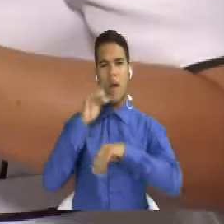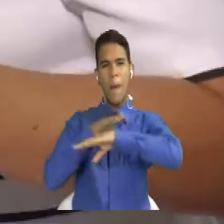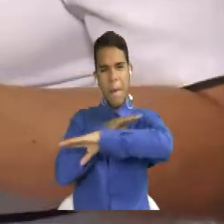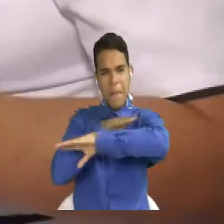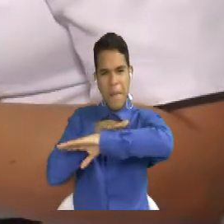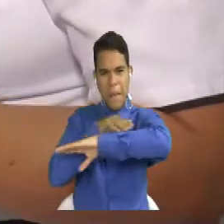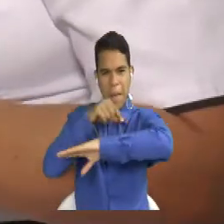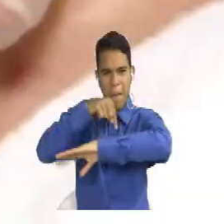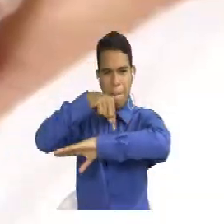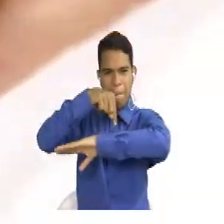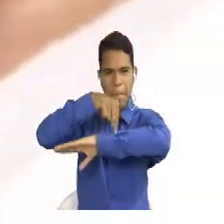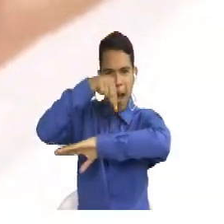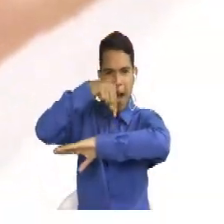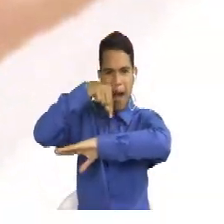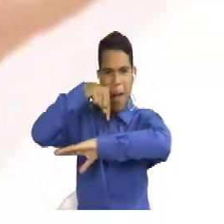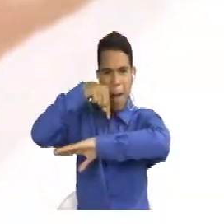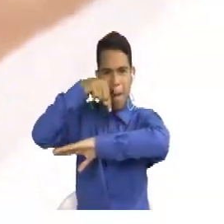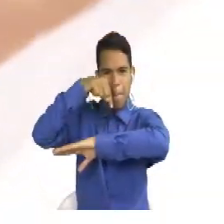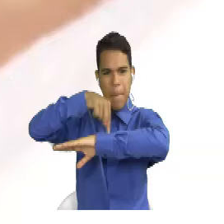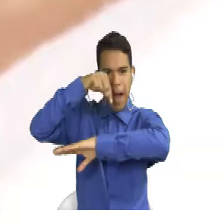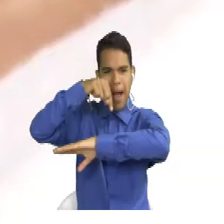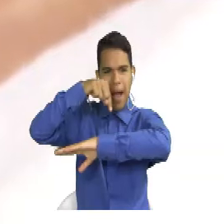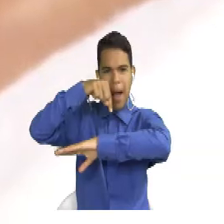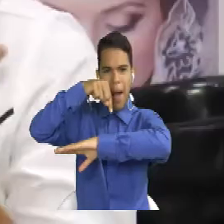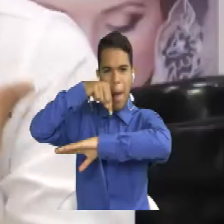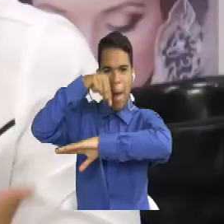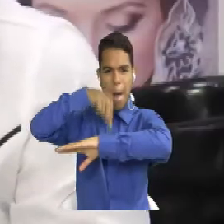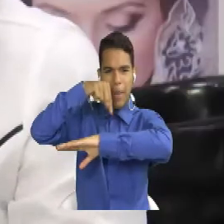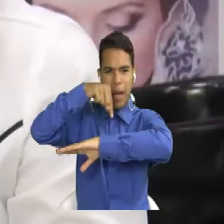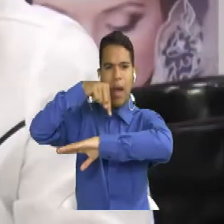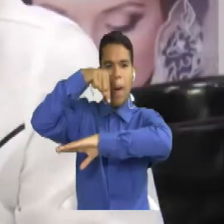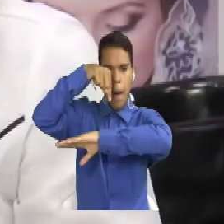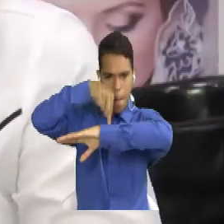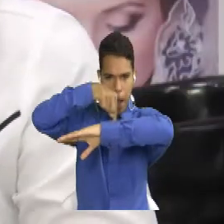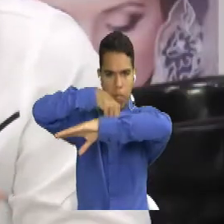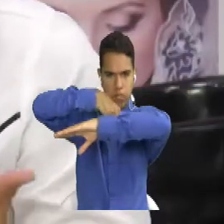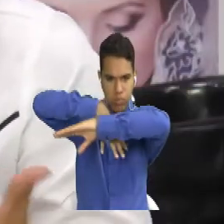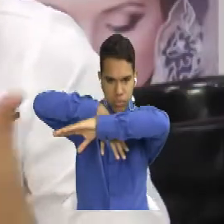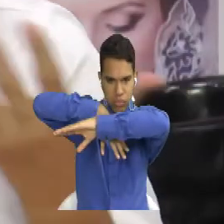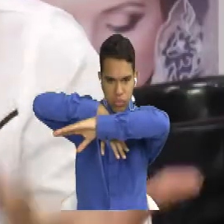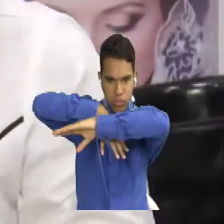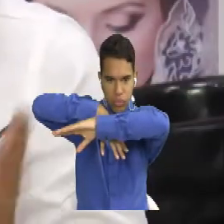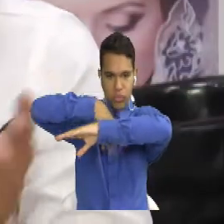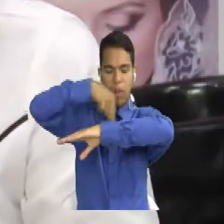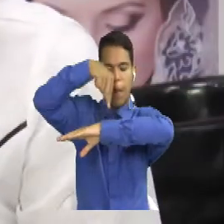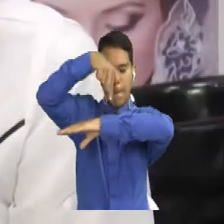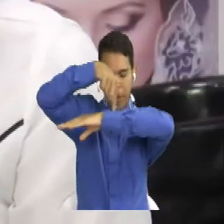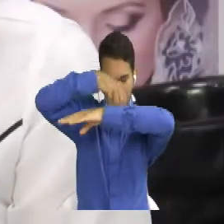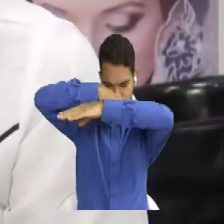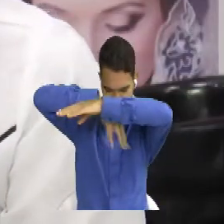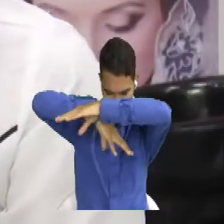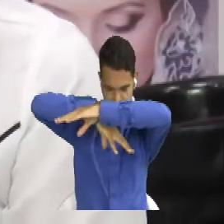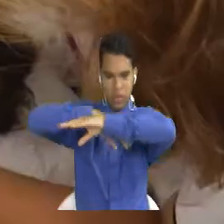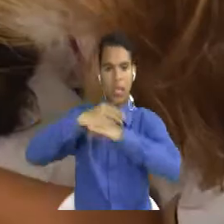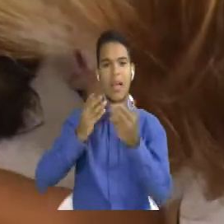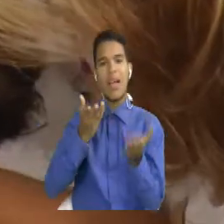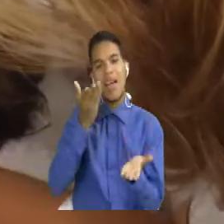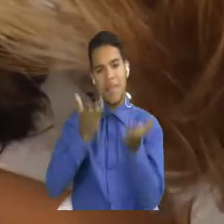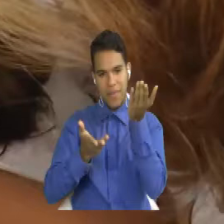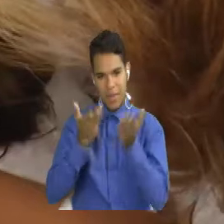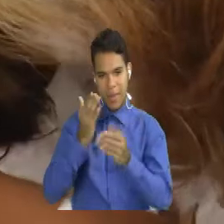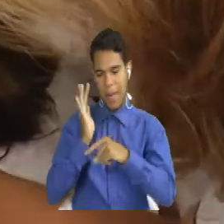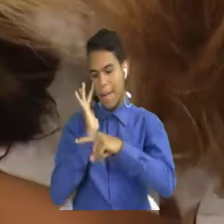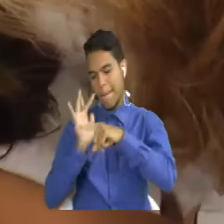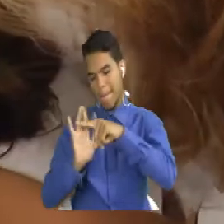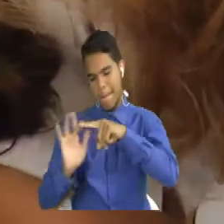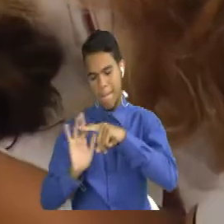en que punzan la piel, pues obviamente penetra el producto que nosotros queremos aplicar dependiendo de cada tratamiento. Para